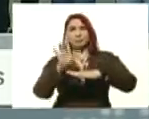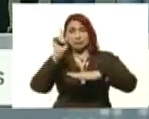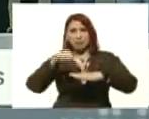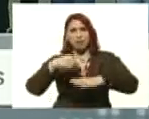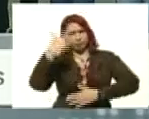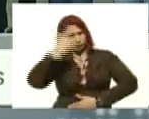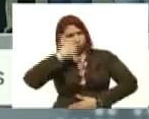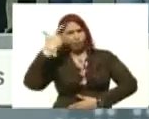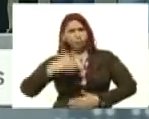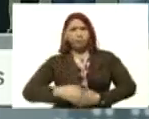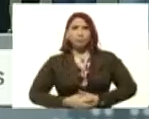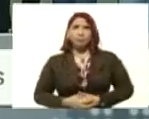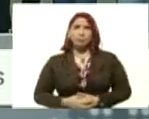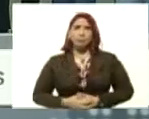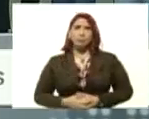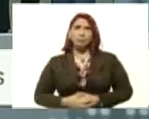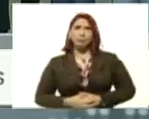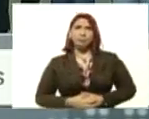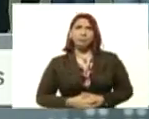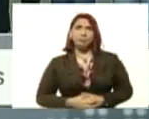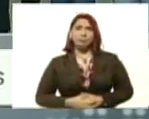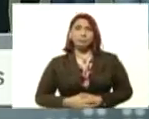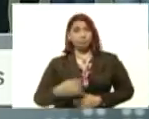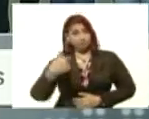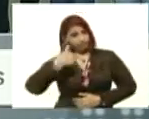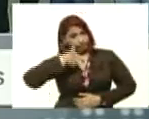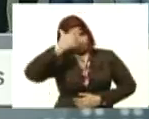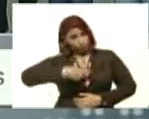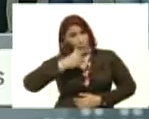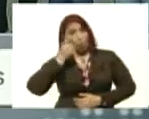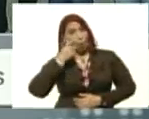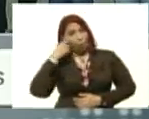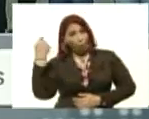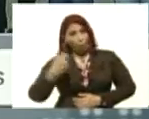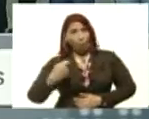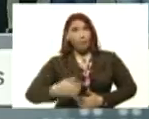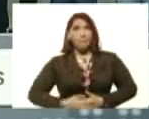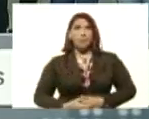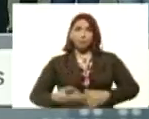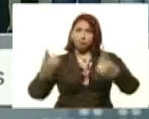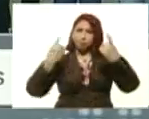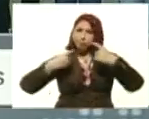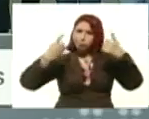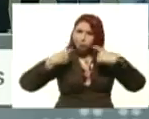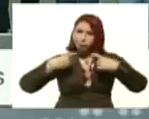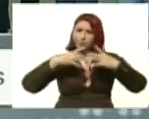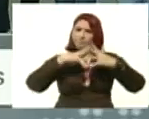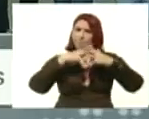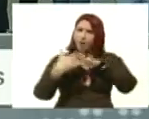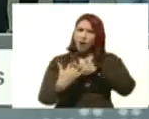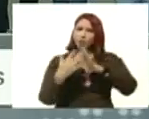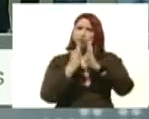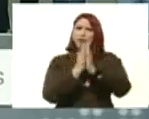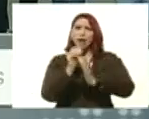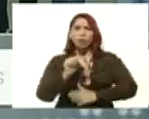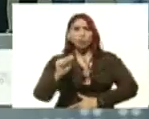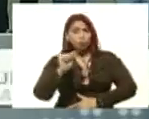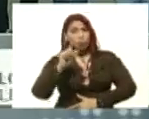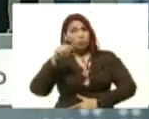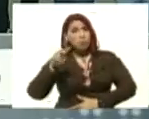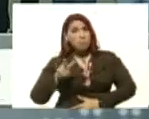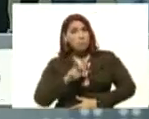actitud que este obrero, educado en los barrios de San Agustín y del